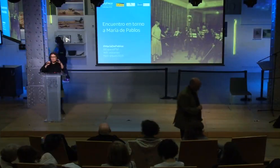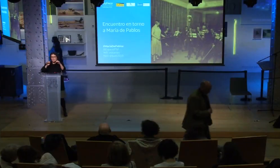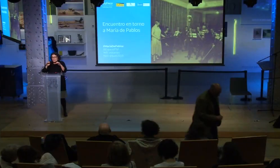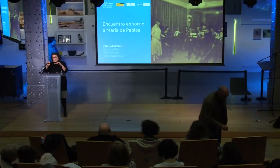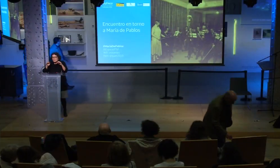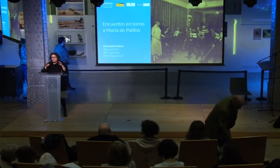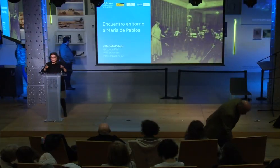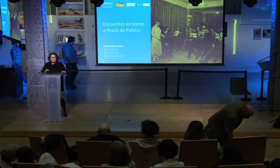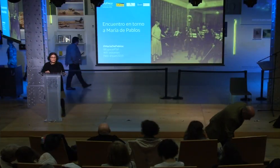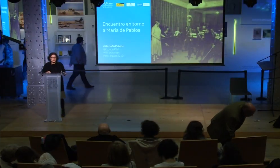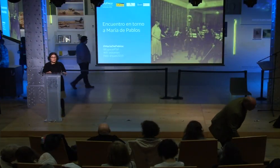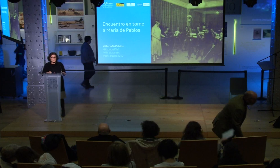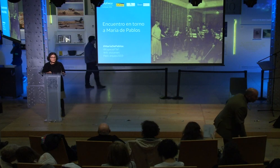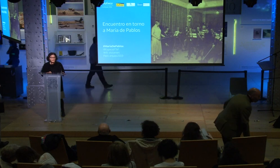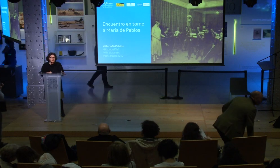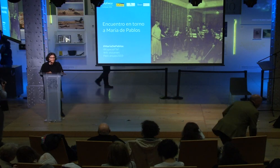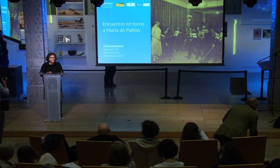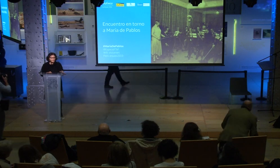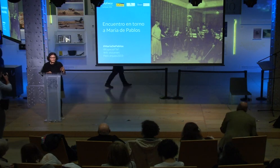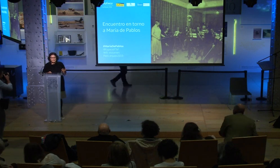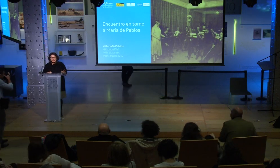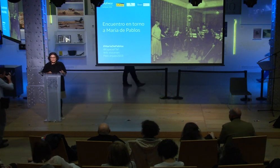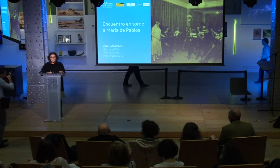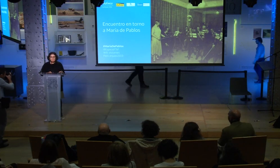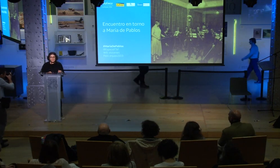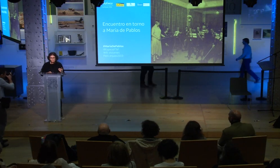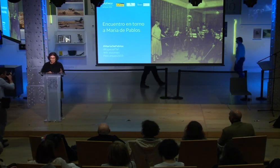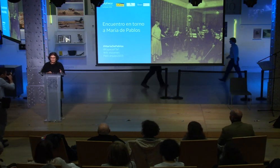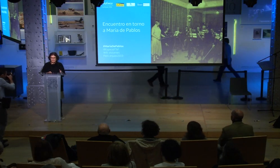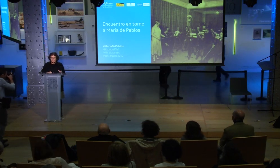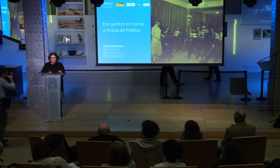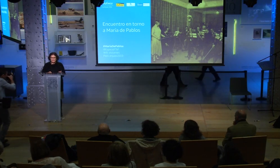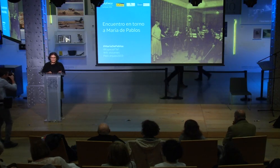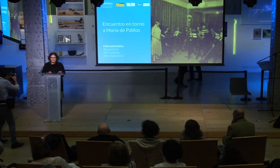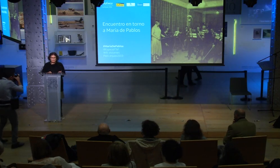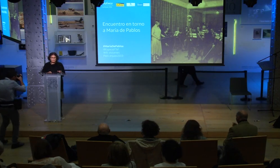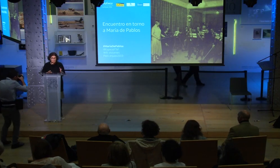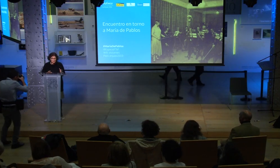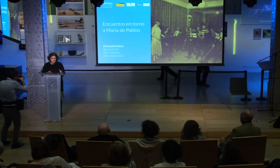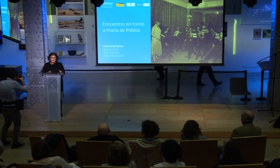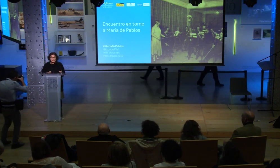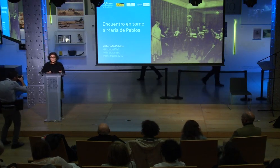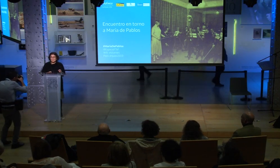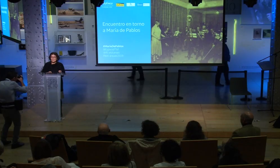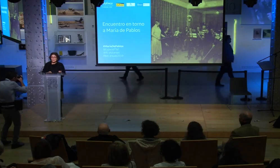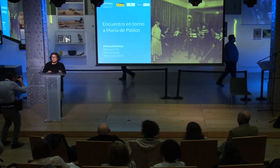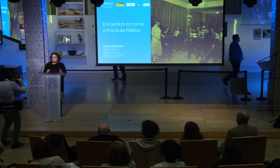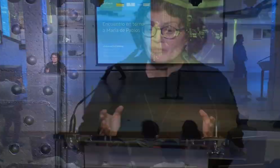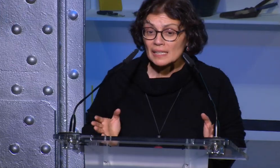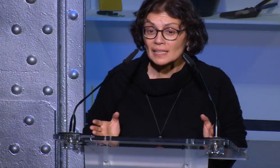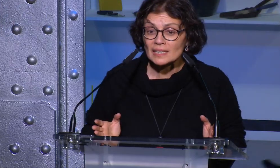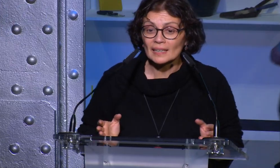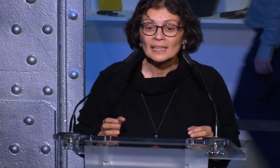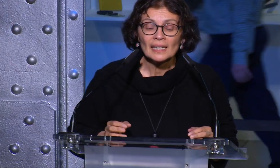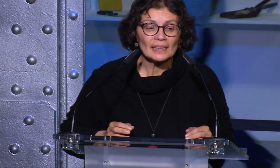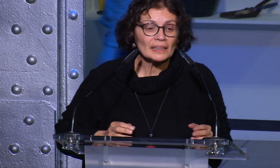muy buenos días a todos y a todas tengo que decirles que es más que un placer el estar aquí y ahora lo entenderán entenderán que no es una